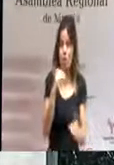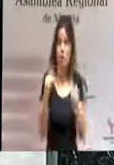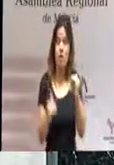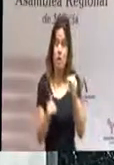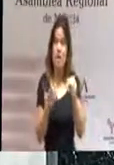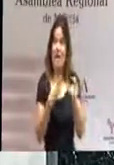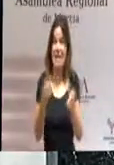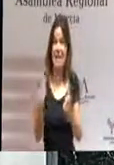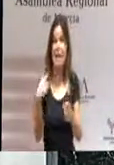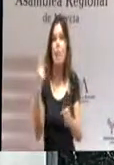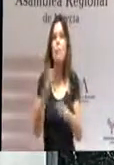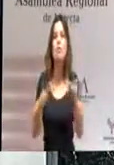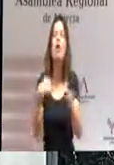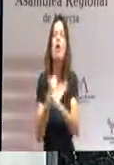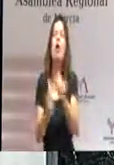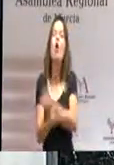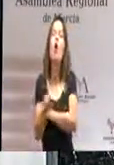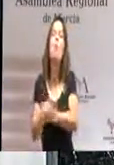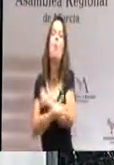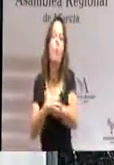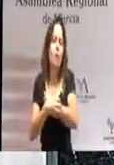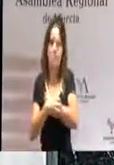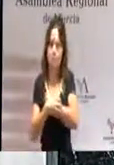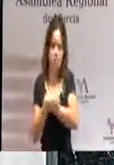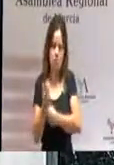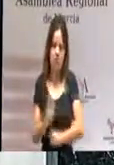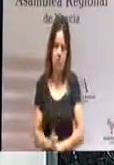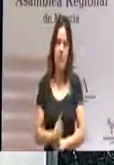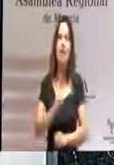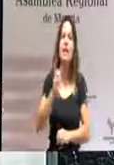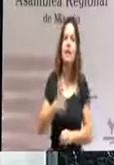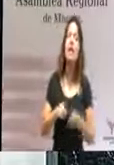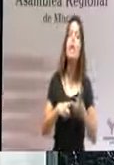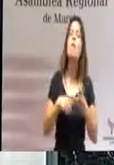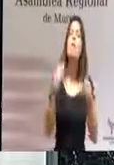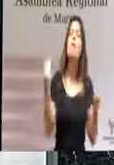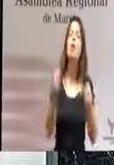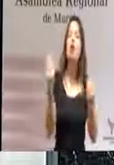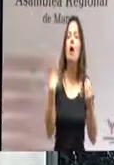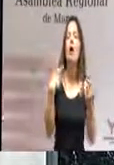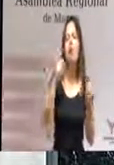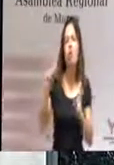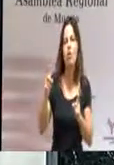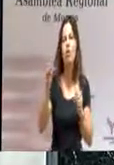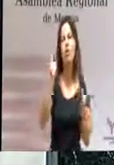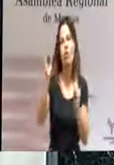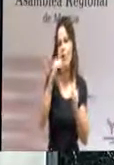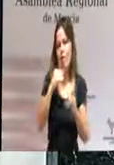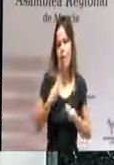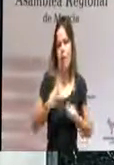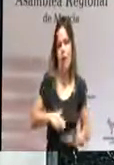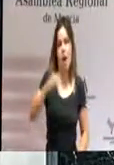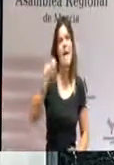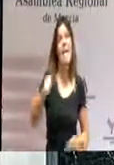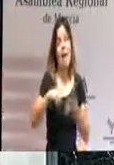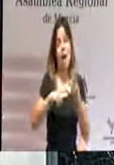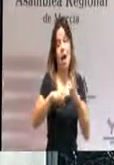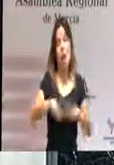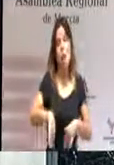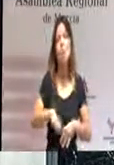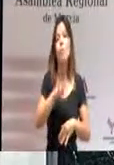crear trabajadores pobres. En tercer lugar, mejorar la educación y la formación a lo largo de la vida. Y, por último, favorecer